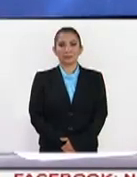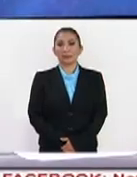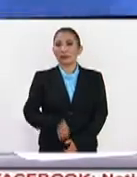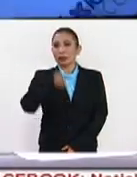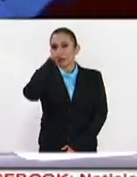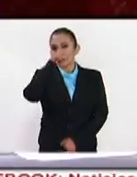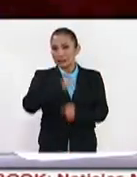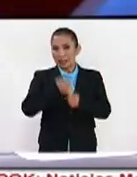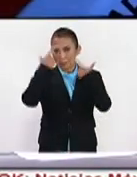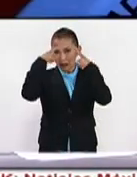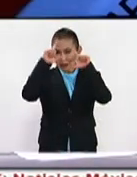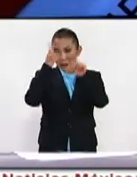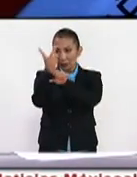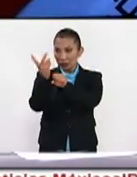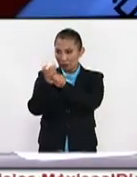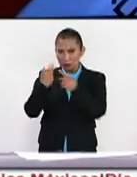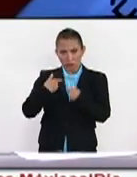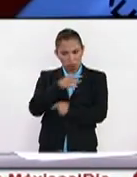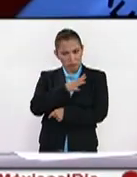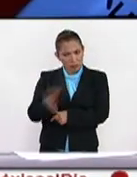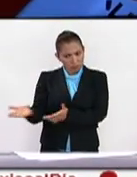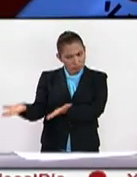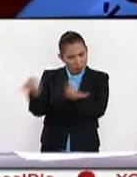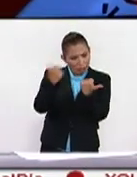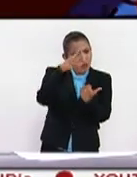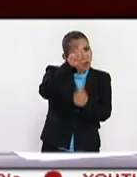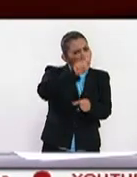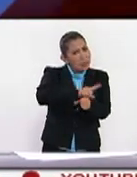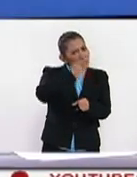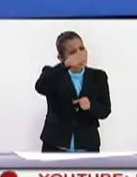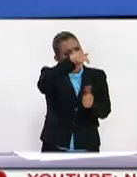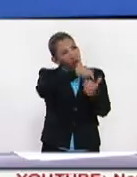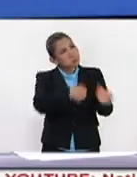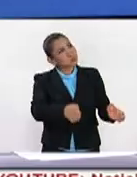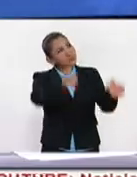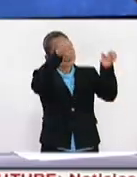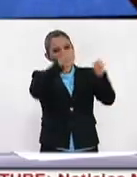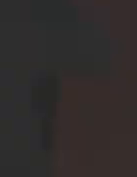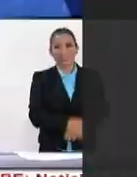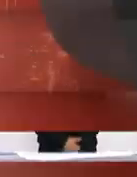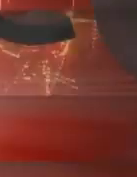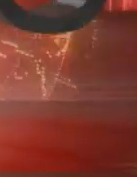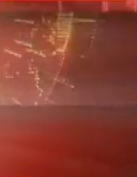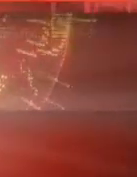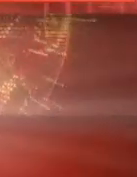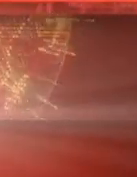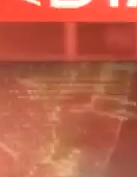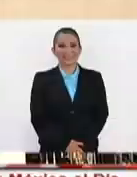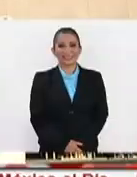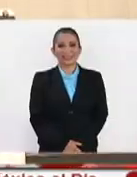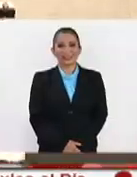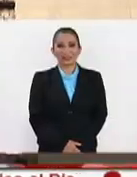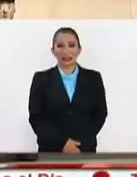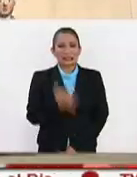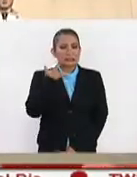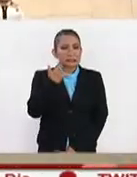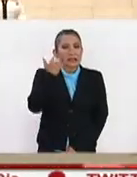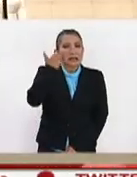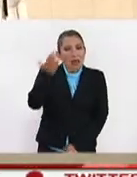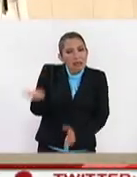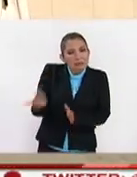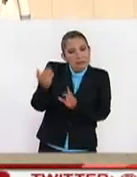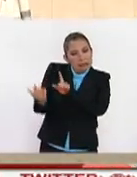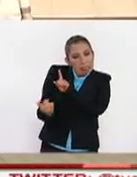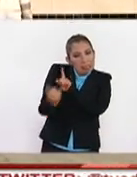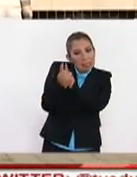La Secretaría de Marina invitó al público en general a pasar un día en sus instalaciones. En un esfuerzo por acercar a